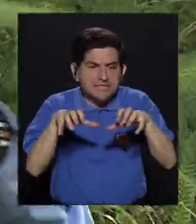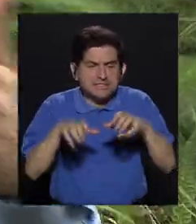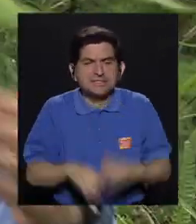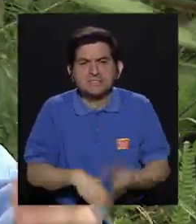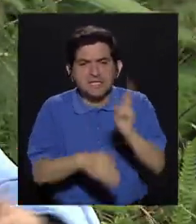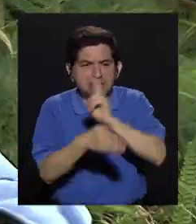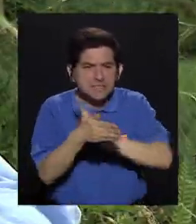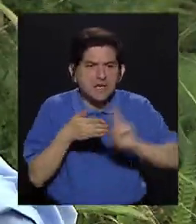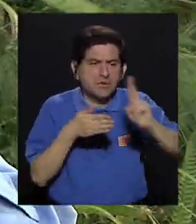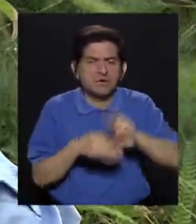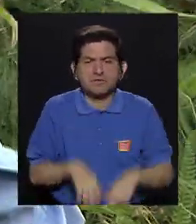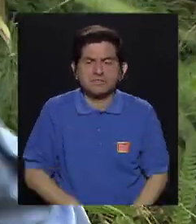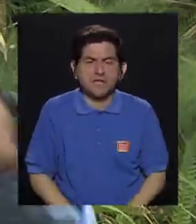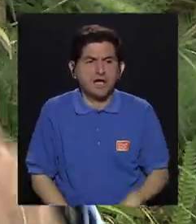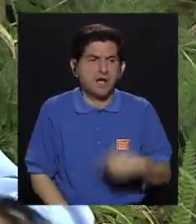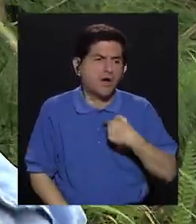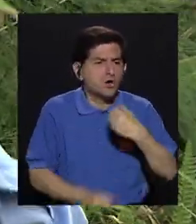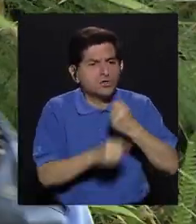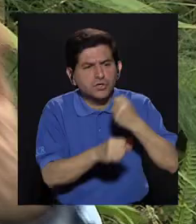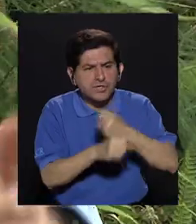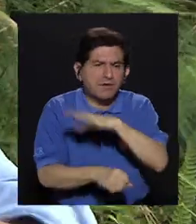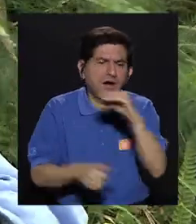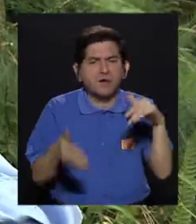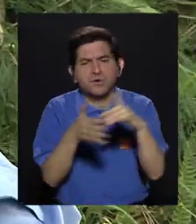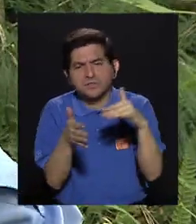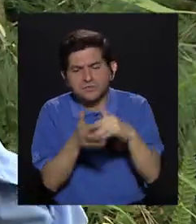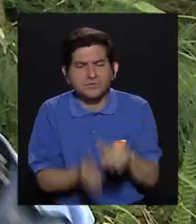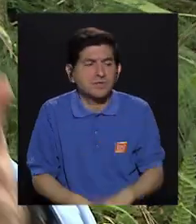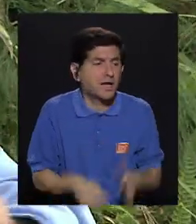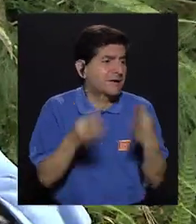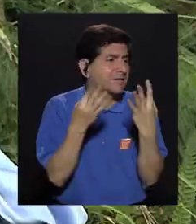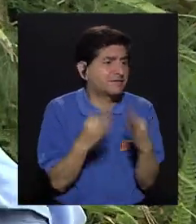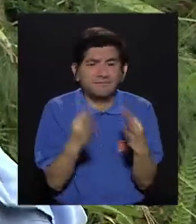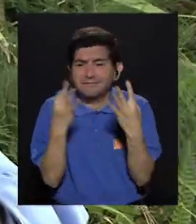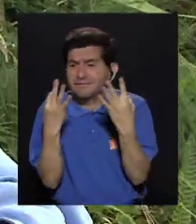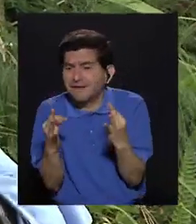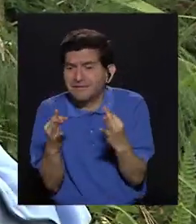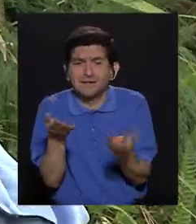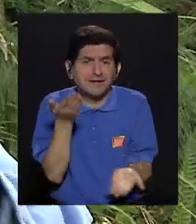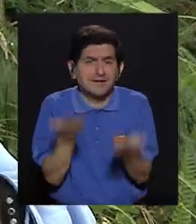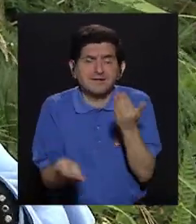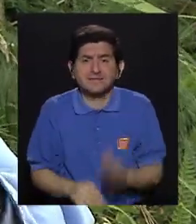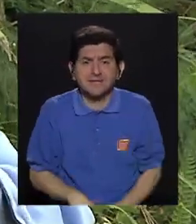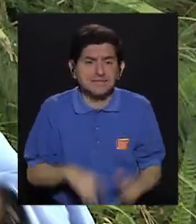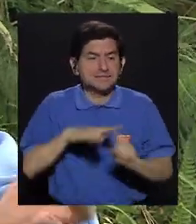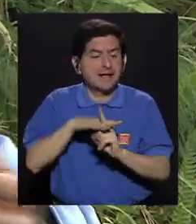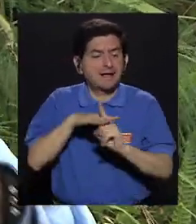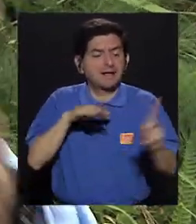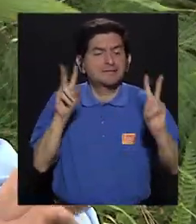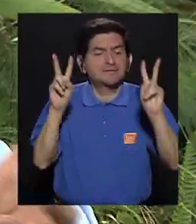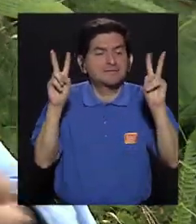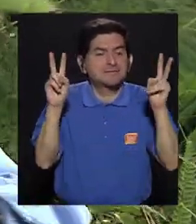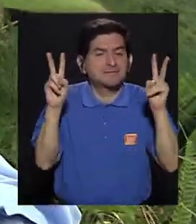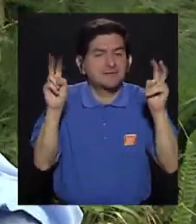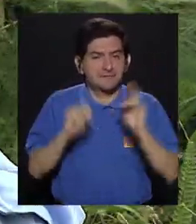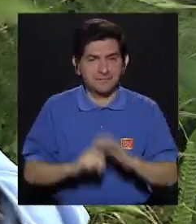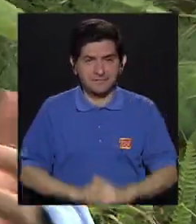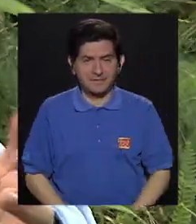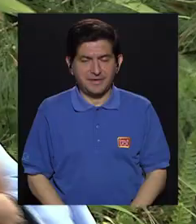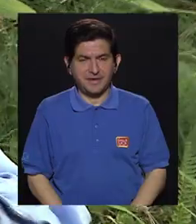estrés de la universidad, del que trabajo y que estudio, se busca una salida, un escape,